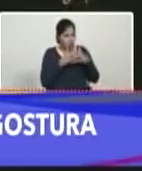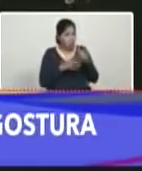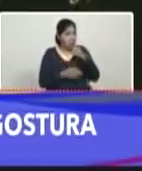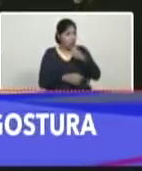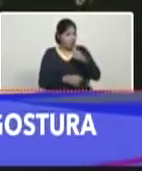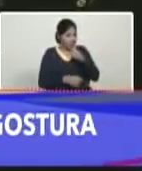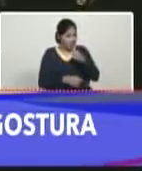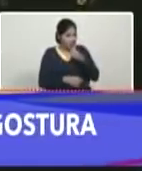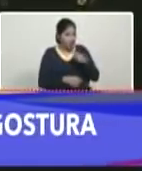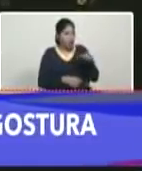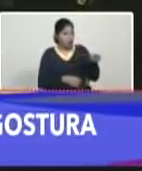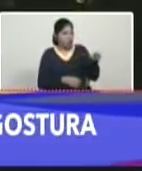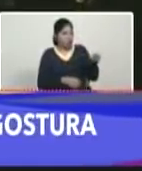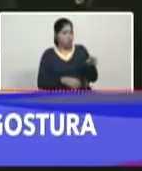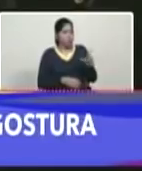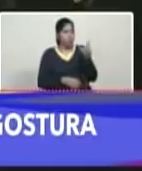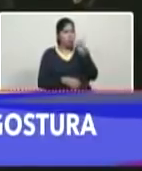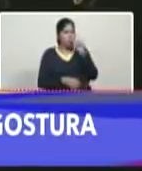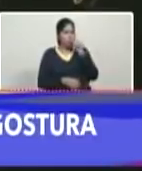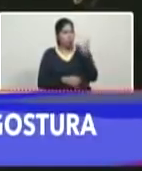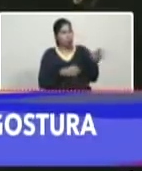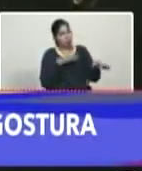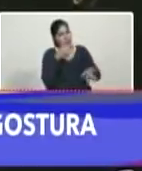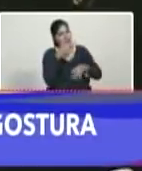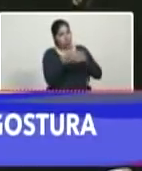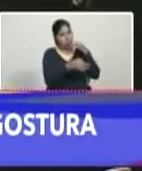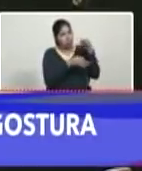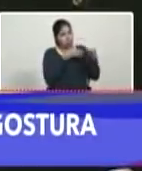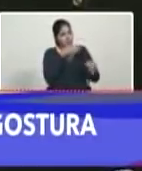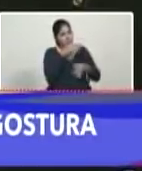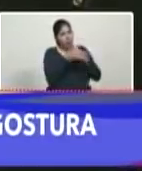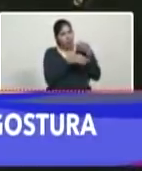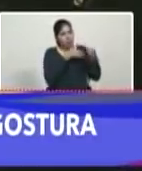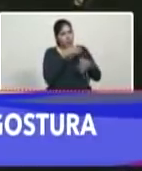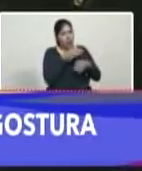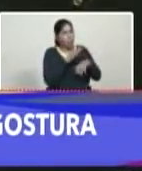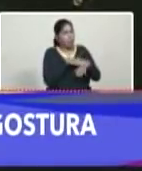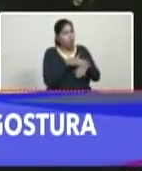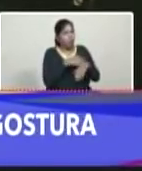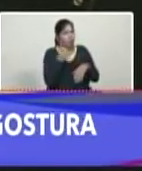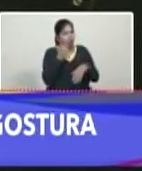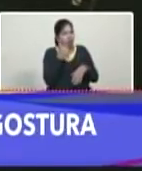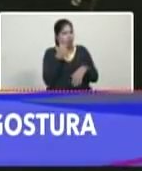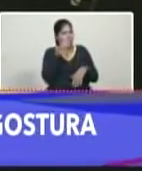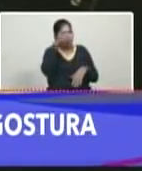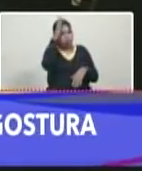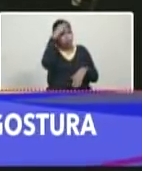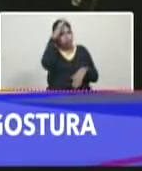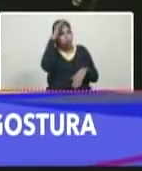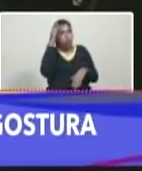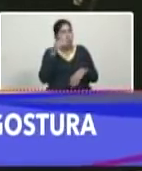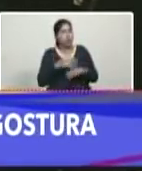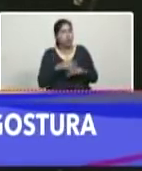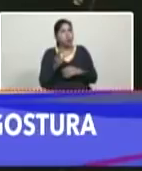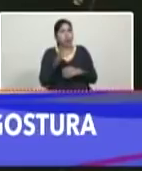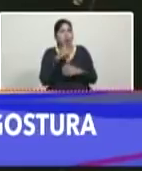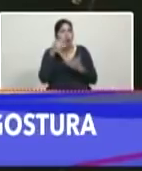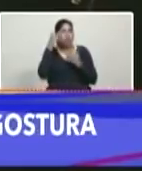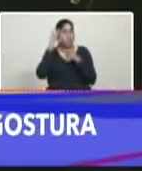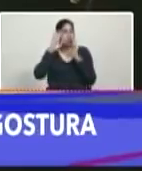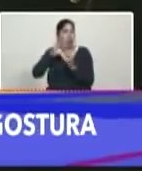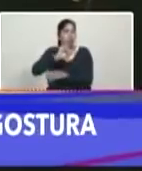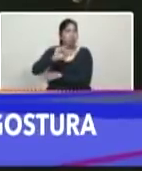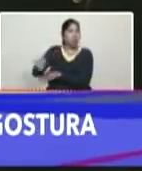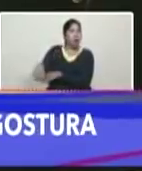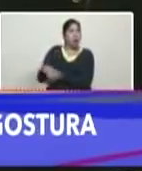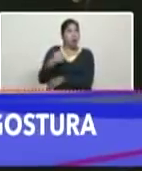Phillips. Le explicaba por qué Donald Trump no atiende a los 40 millones de pobres que hay en